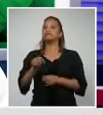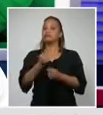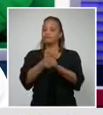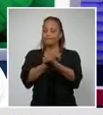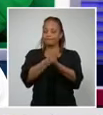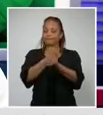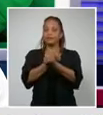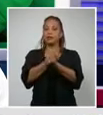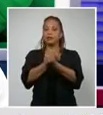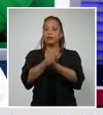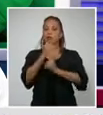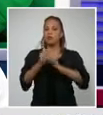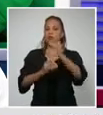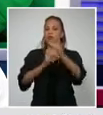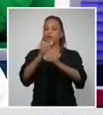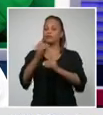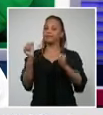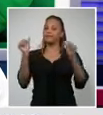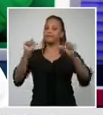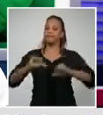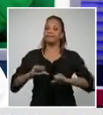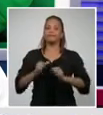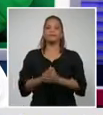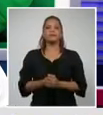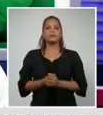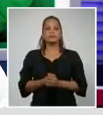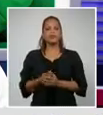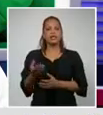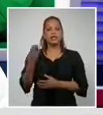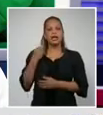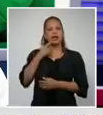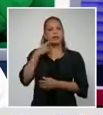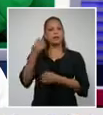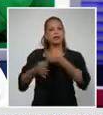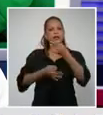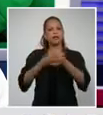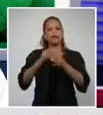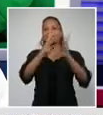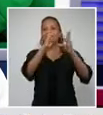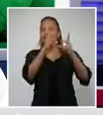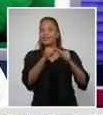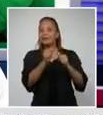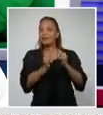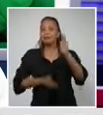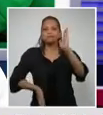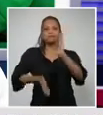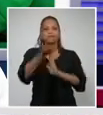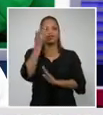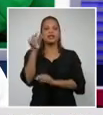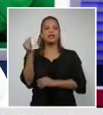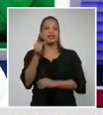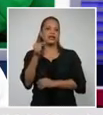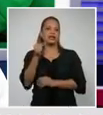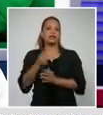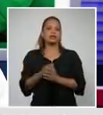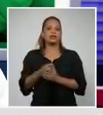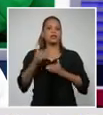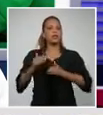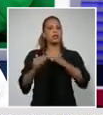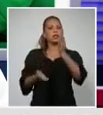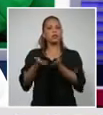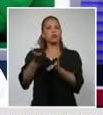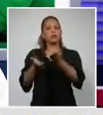evolución de estos pacientes. Me decía ella, cifra récord negativa, recuperados el